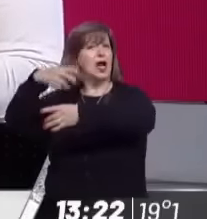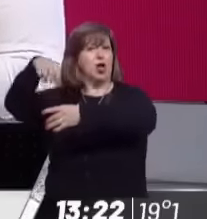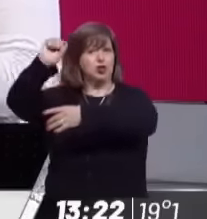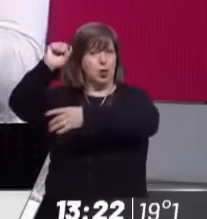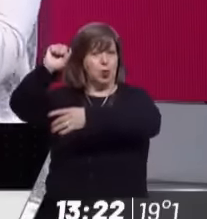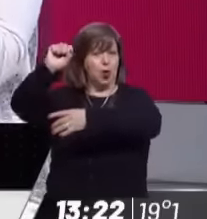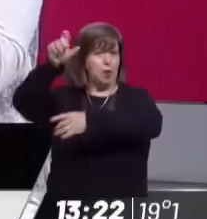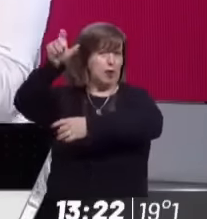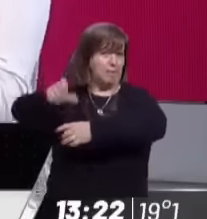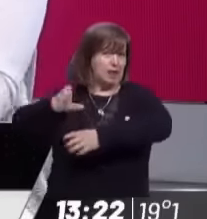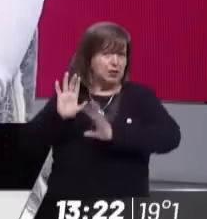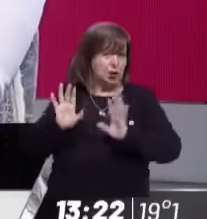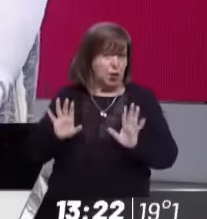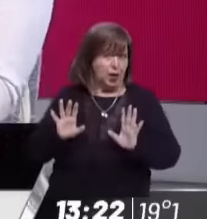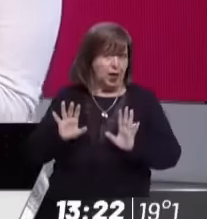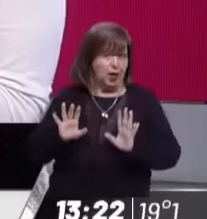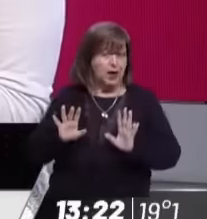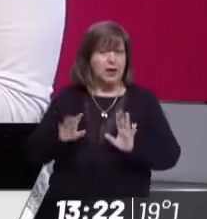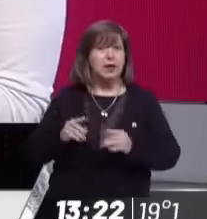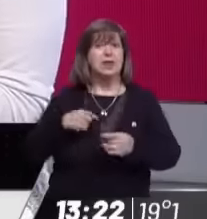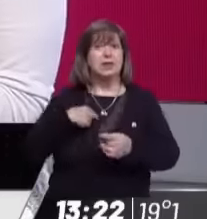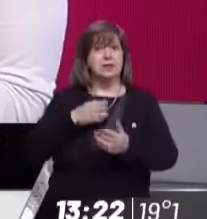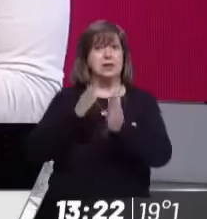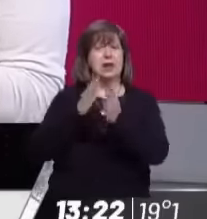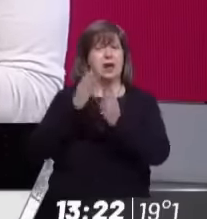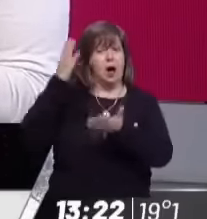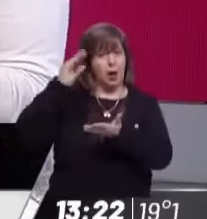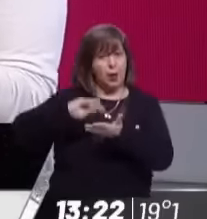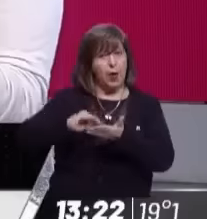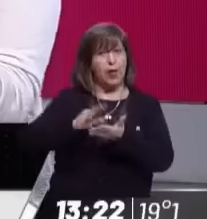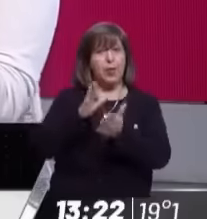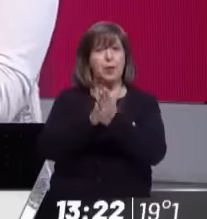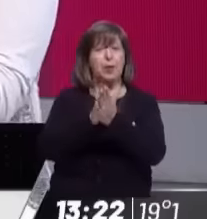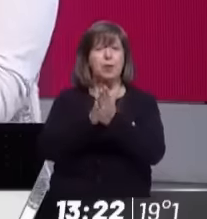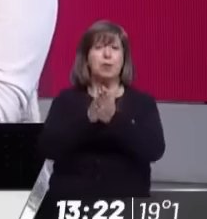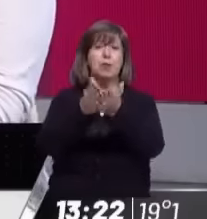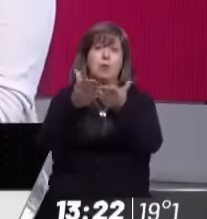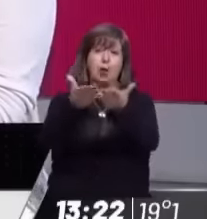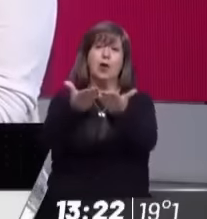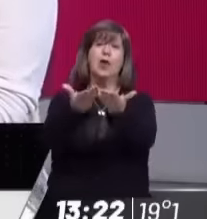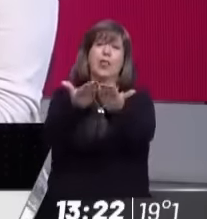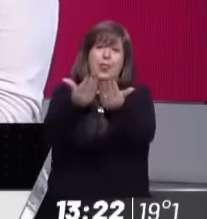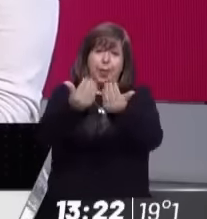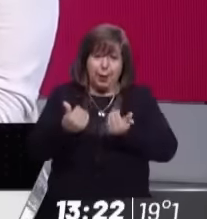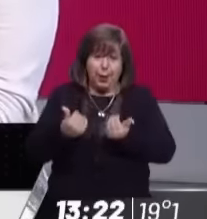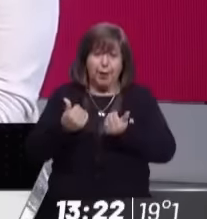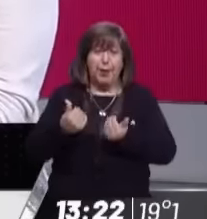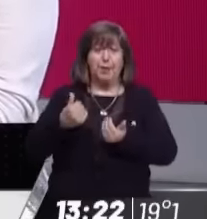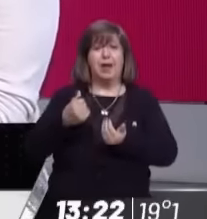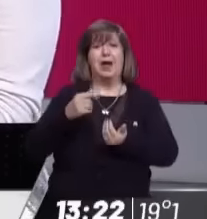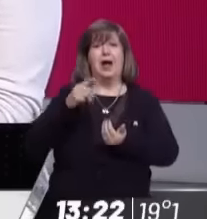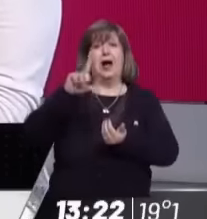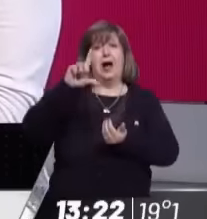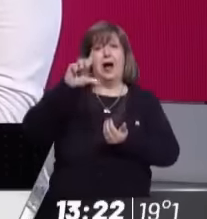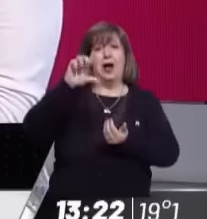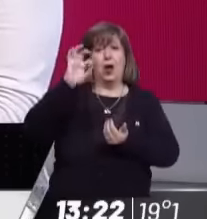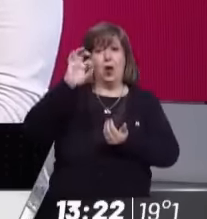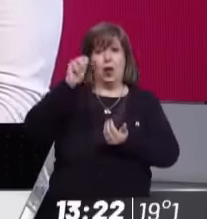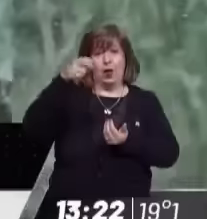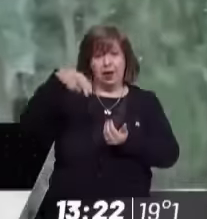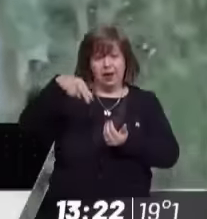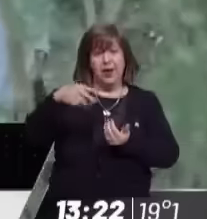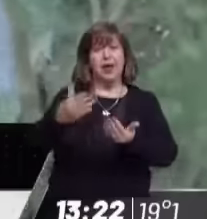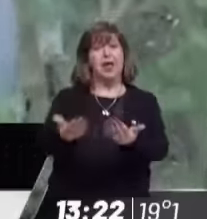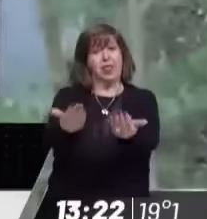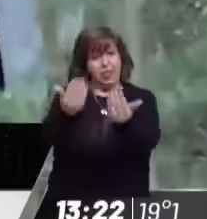puntual a la que le dice, devuelvan a Luan. Exactamente. Y recordemos que la justicia, por lo menos desde una semana posterior al día en que se pierde el